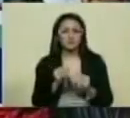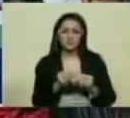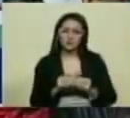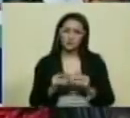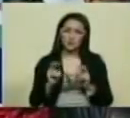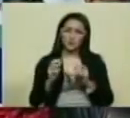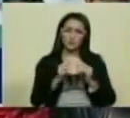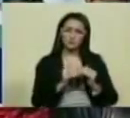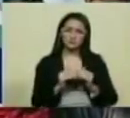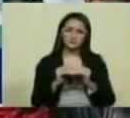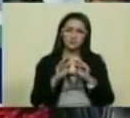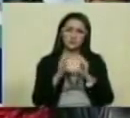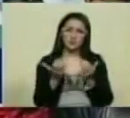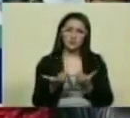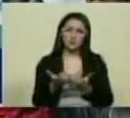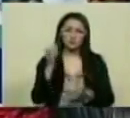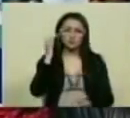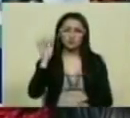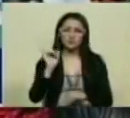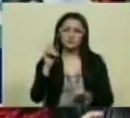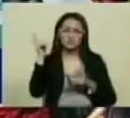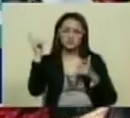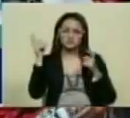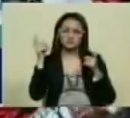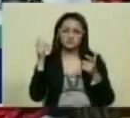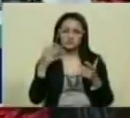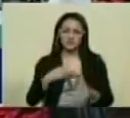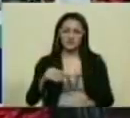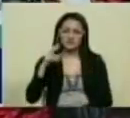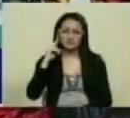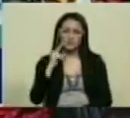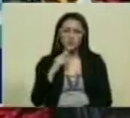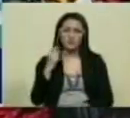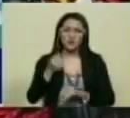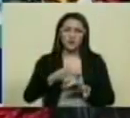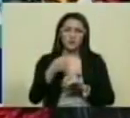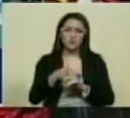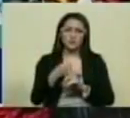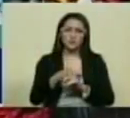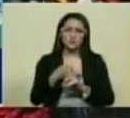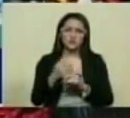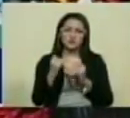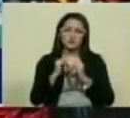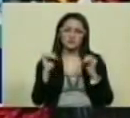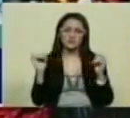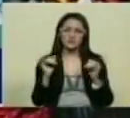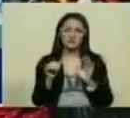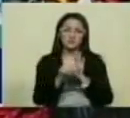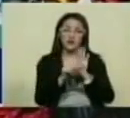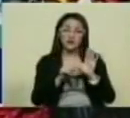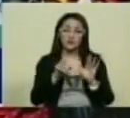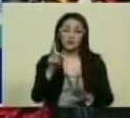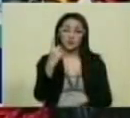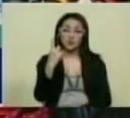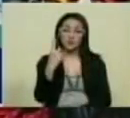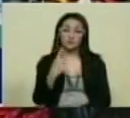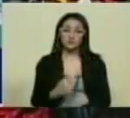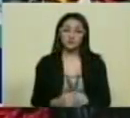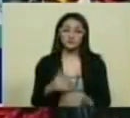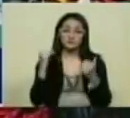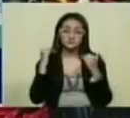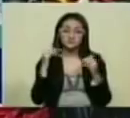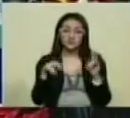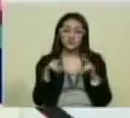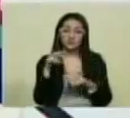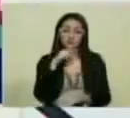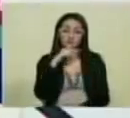nuevo equilibrio del universo, como lo soñó el libertador Simón Bolívar en su lucha independentista, decreta, artículo primero, conmemorar el